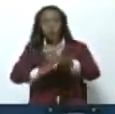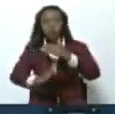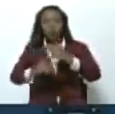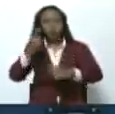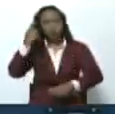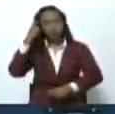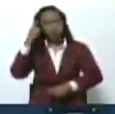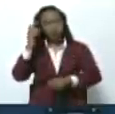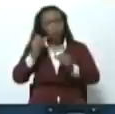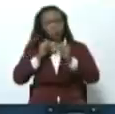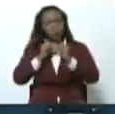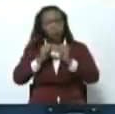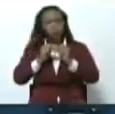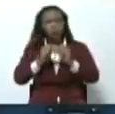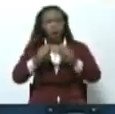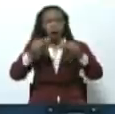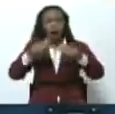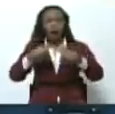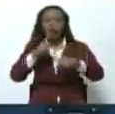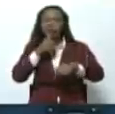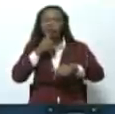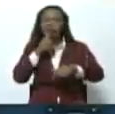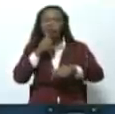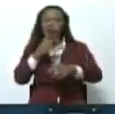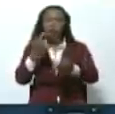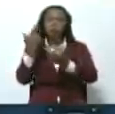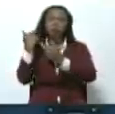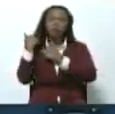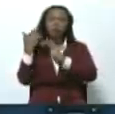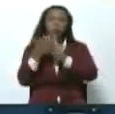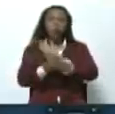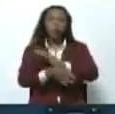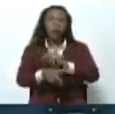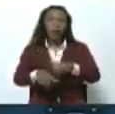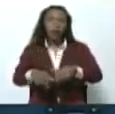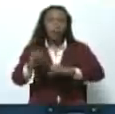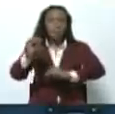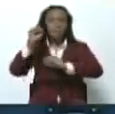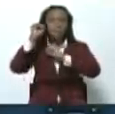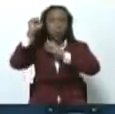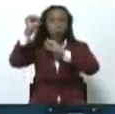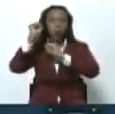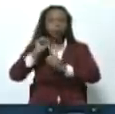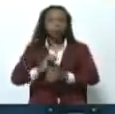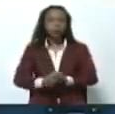recordando permanentemente a quién nos debemos en esta victoria.